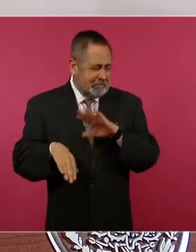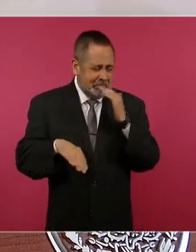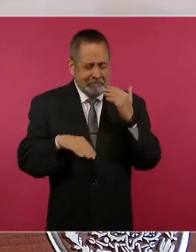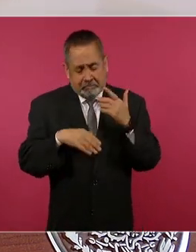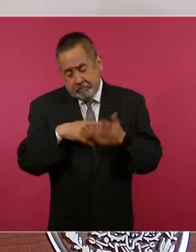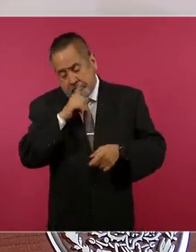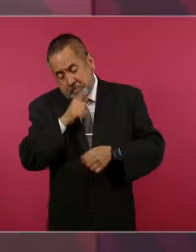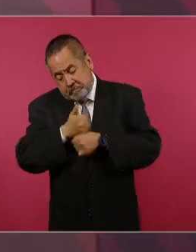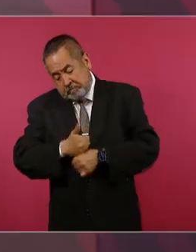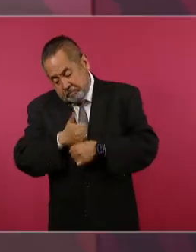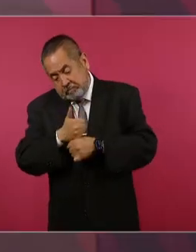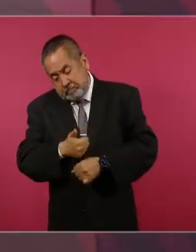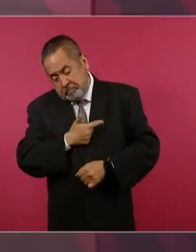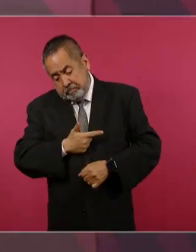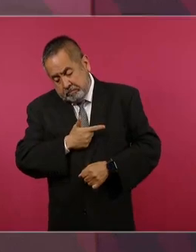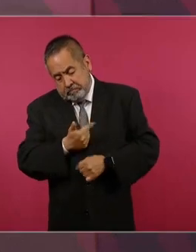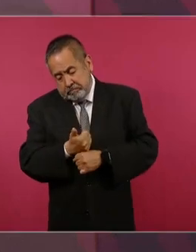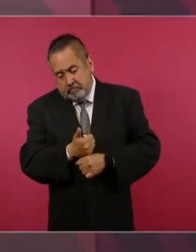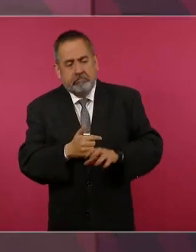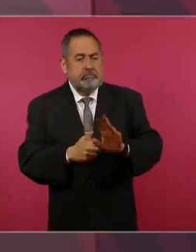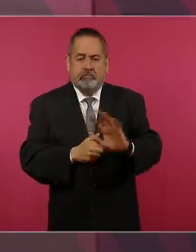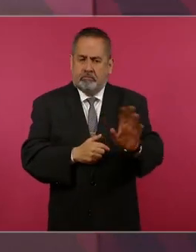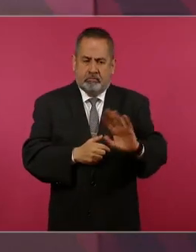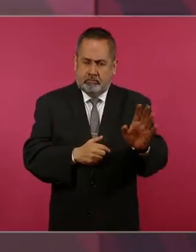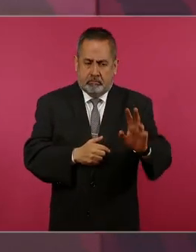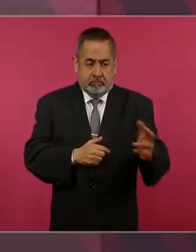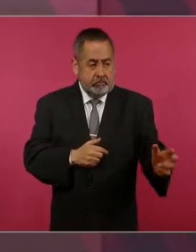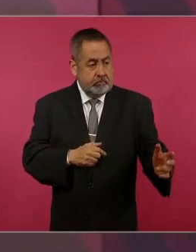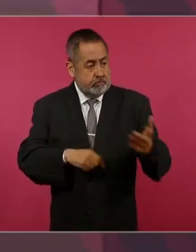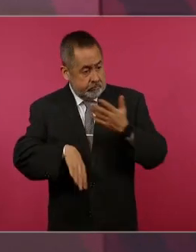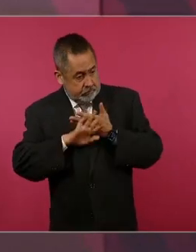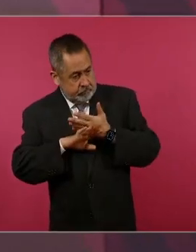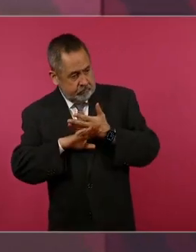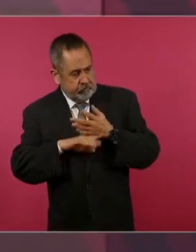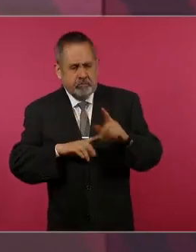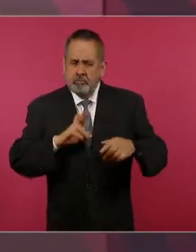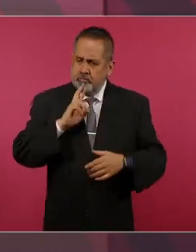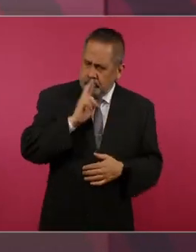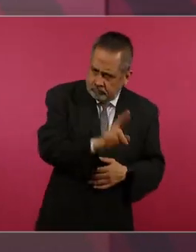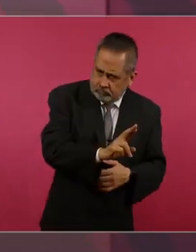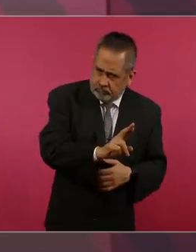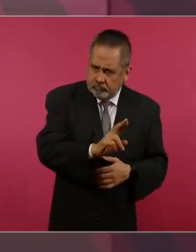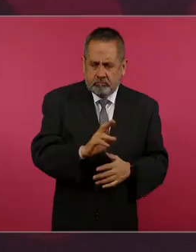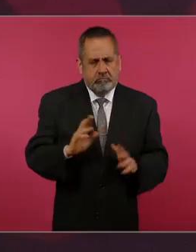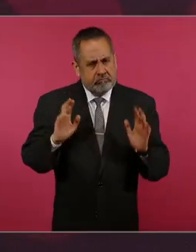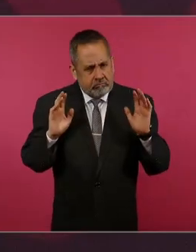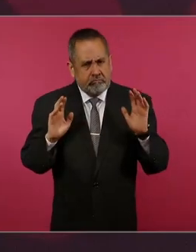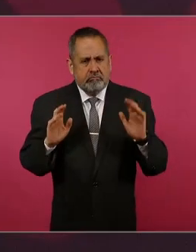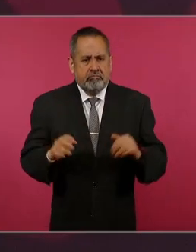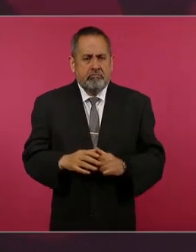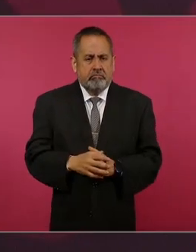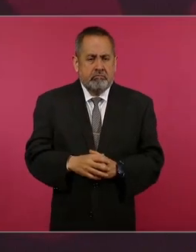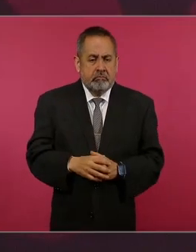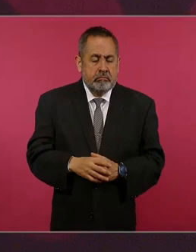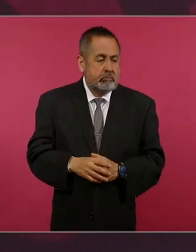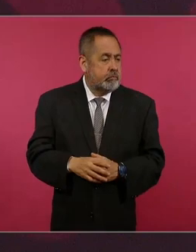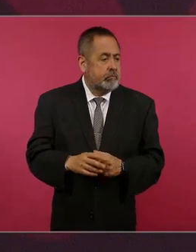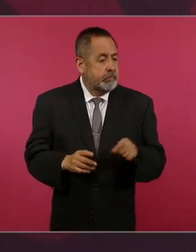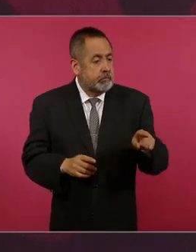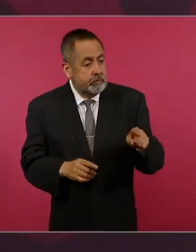ni podemos permitir